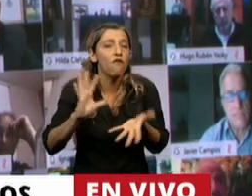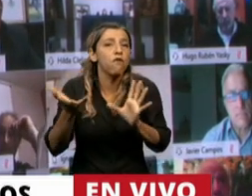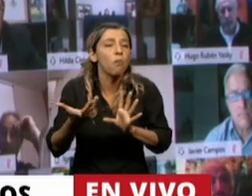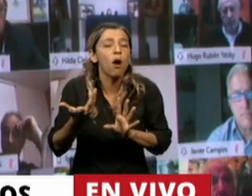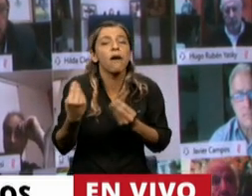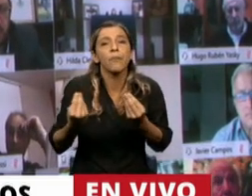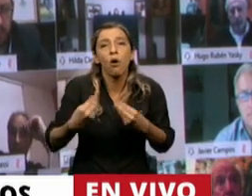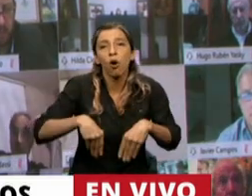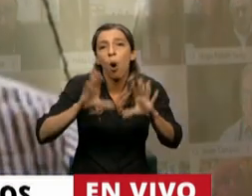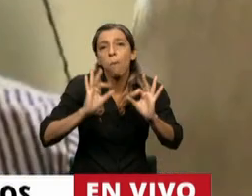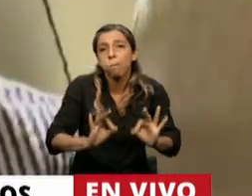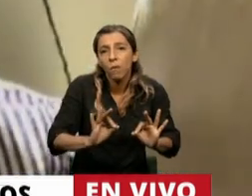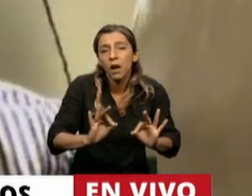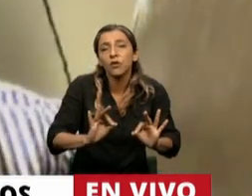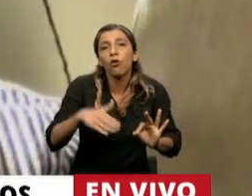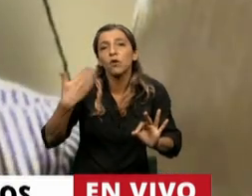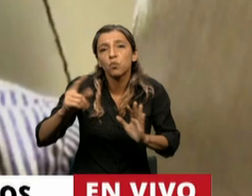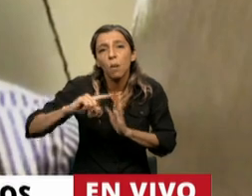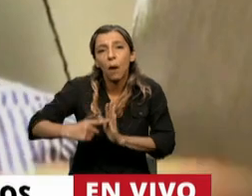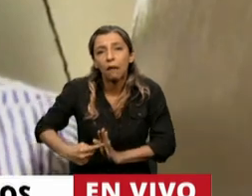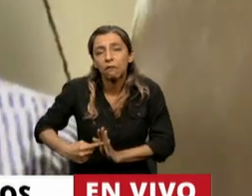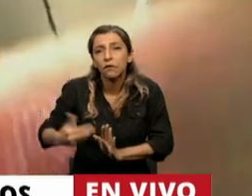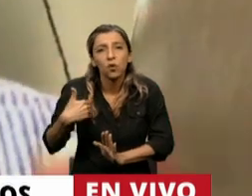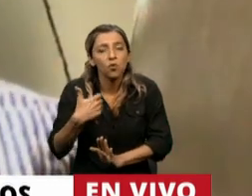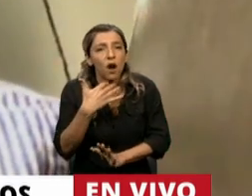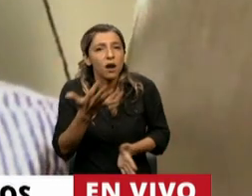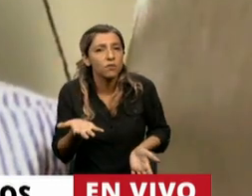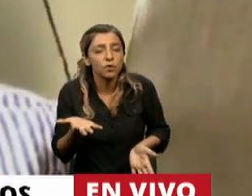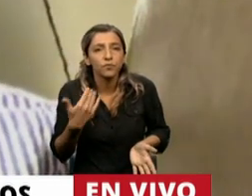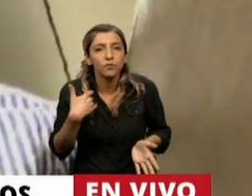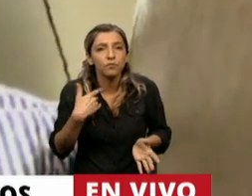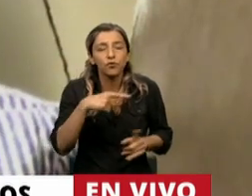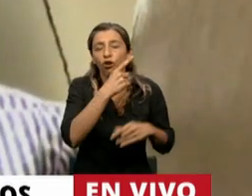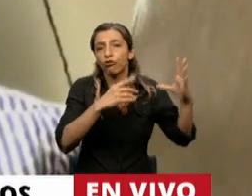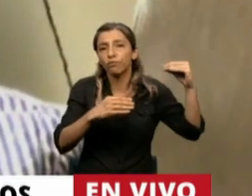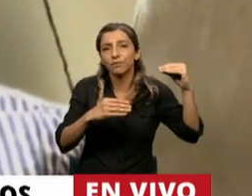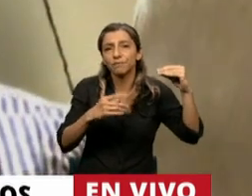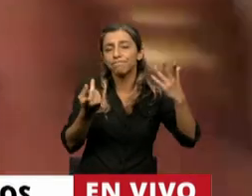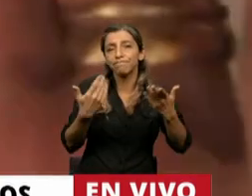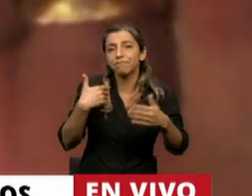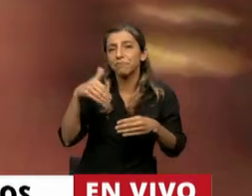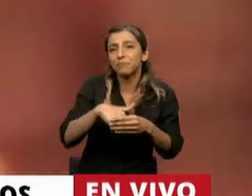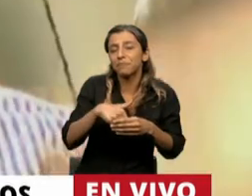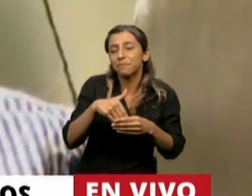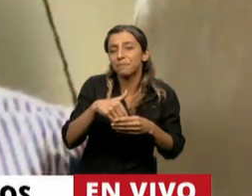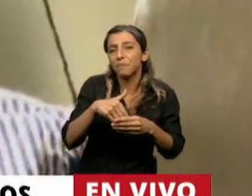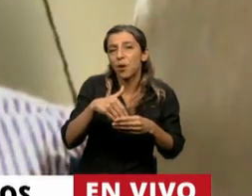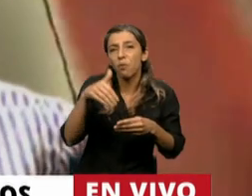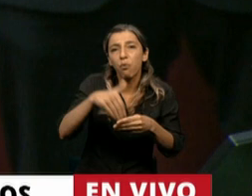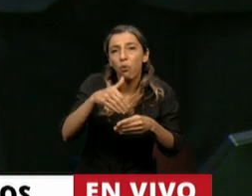general y después en particular señor presidente no se puede debatir durante la